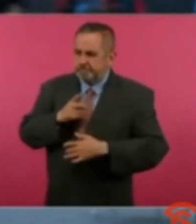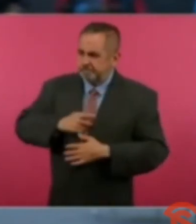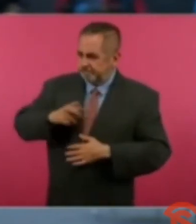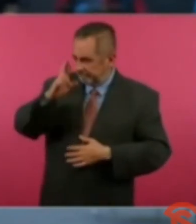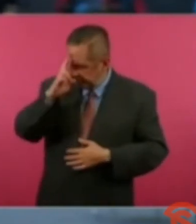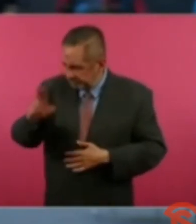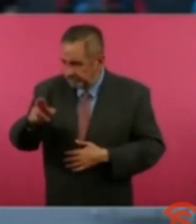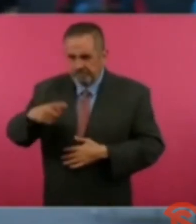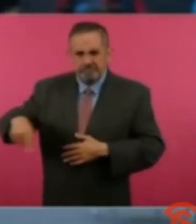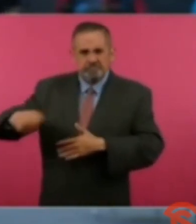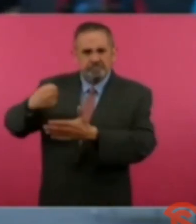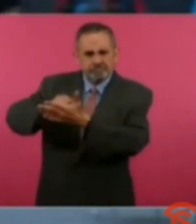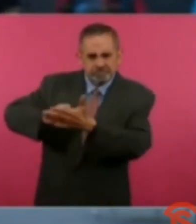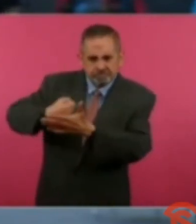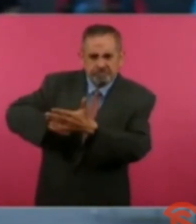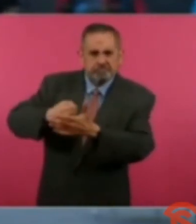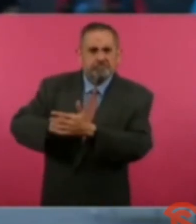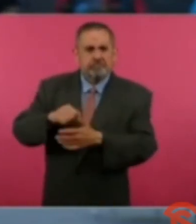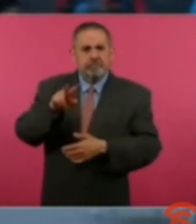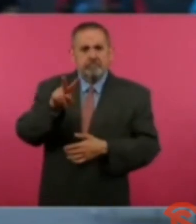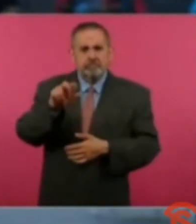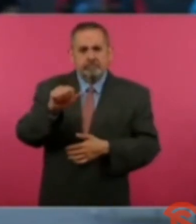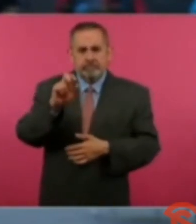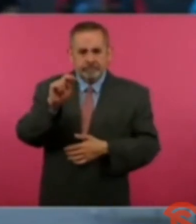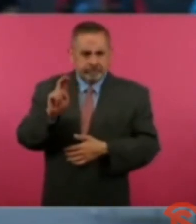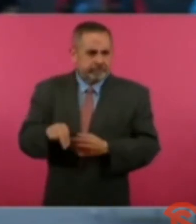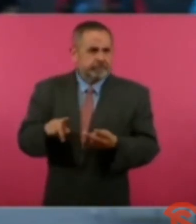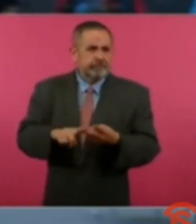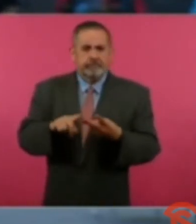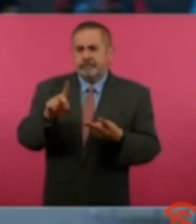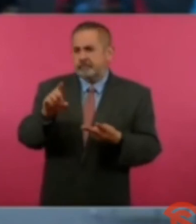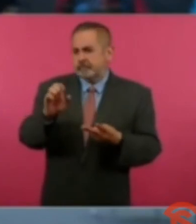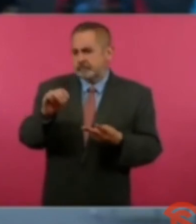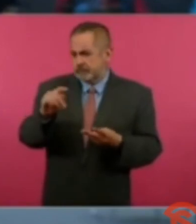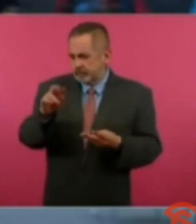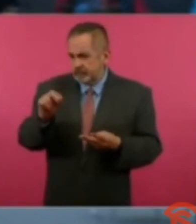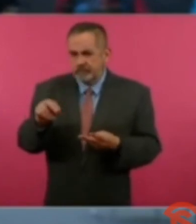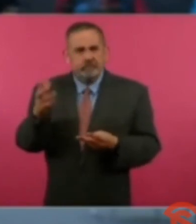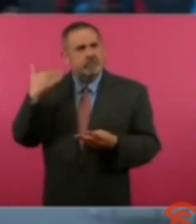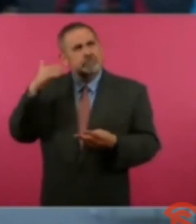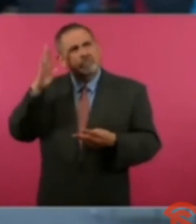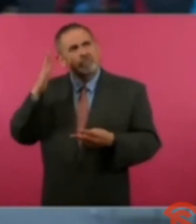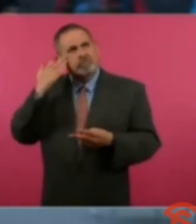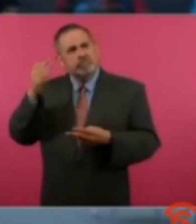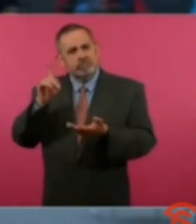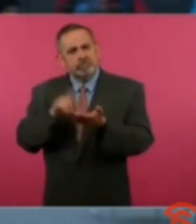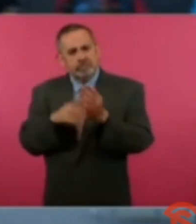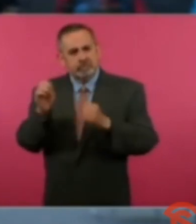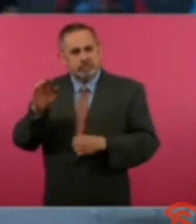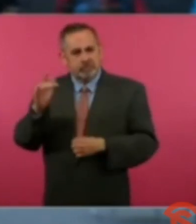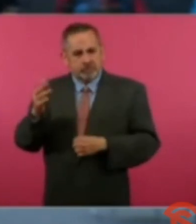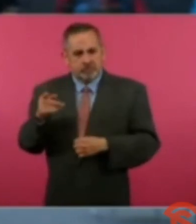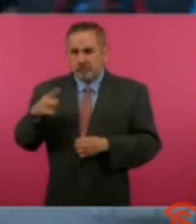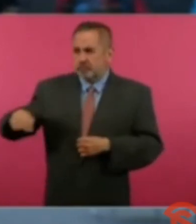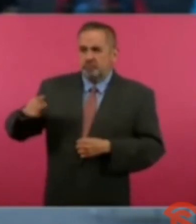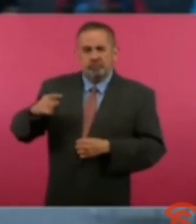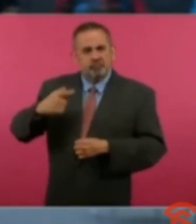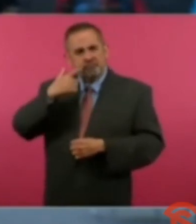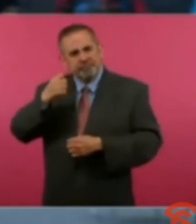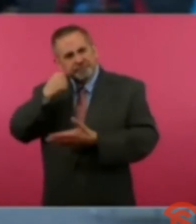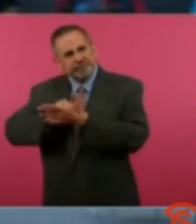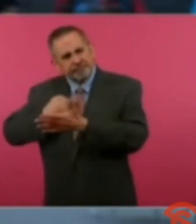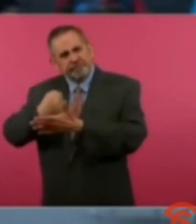la lucha que encabezaron Valentín Campa y Demetrio Vallejo en los 50. También su lucha fue por los trabajadores,